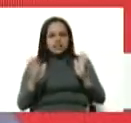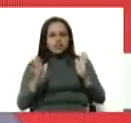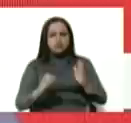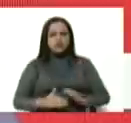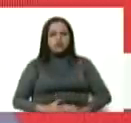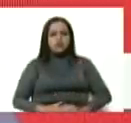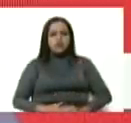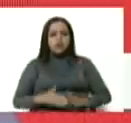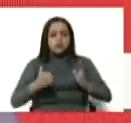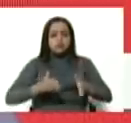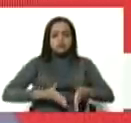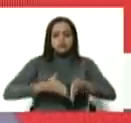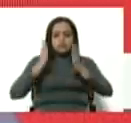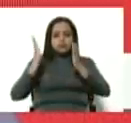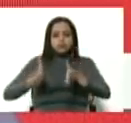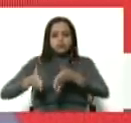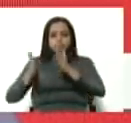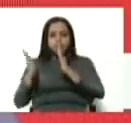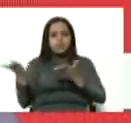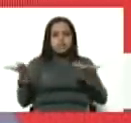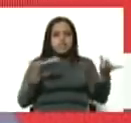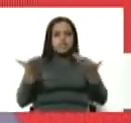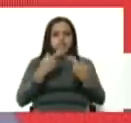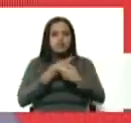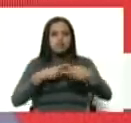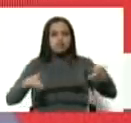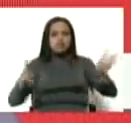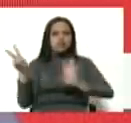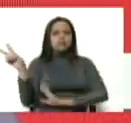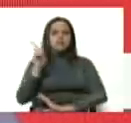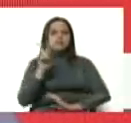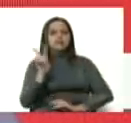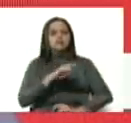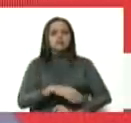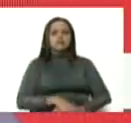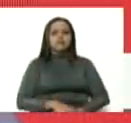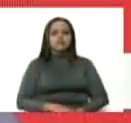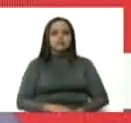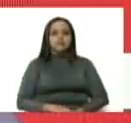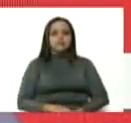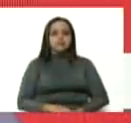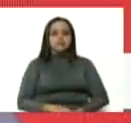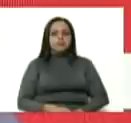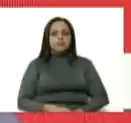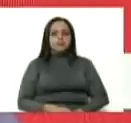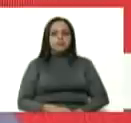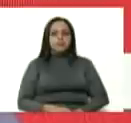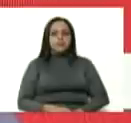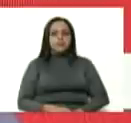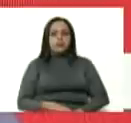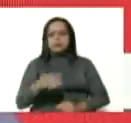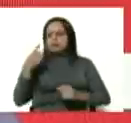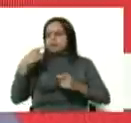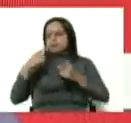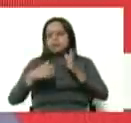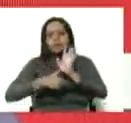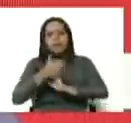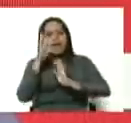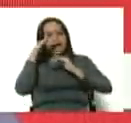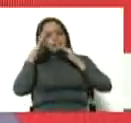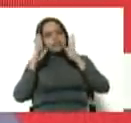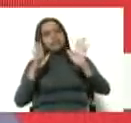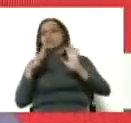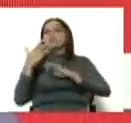infraestructura esencial de los servicios públicos en Venezuela. En fin, para atender una